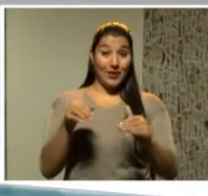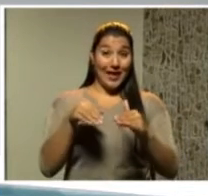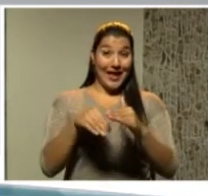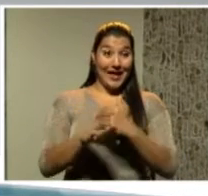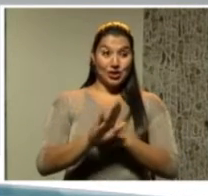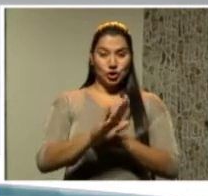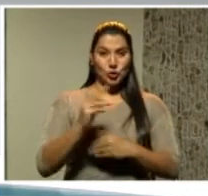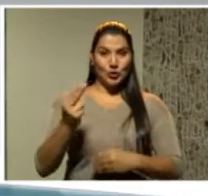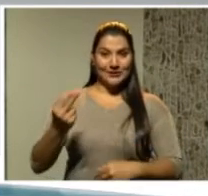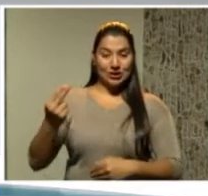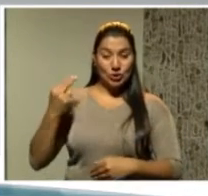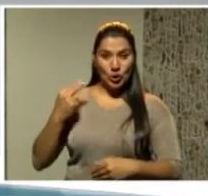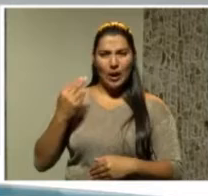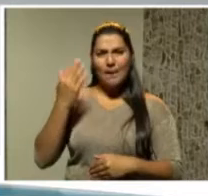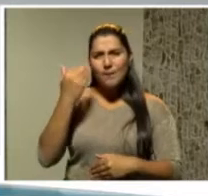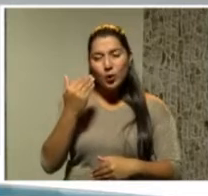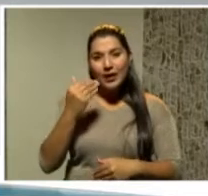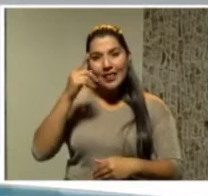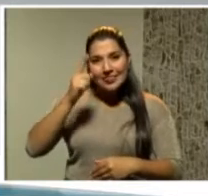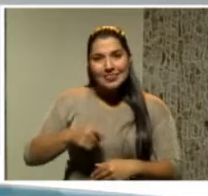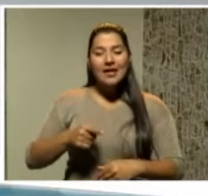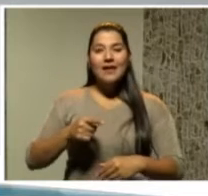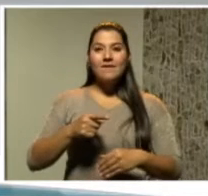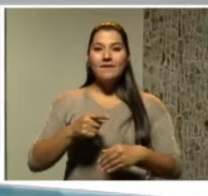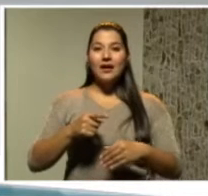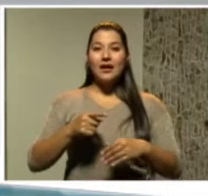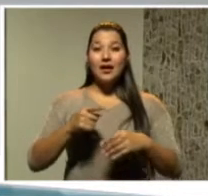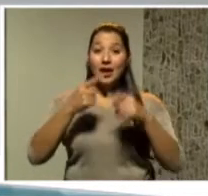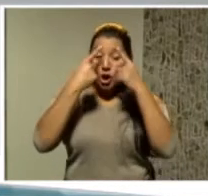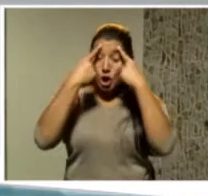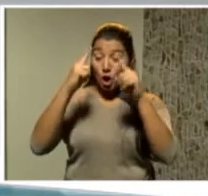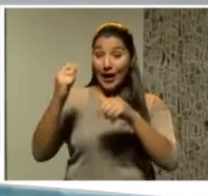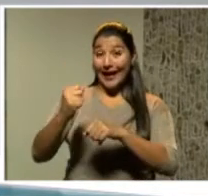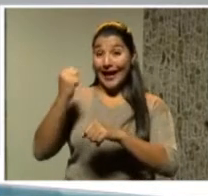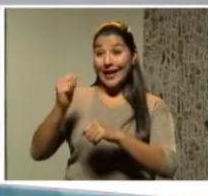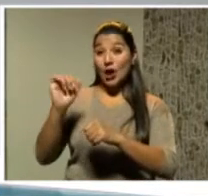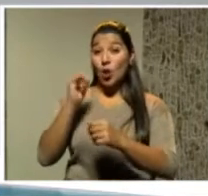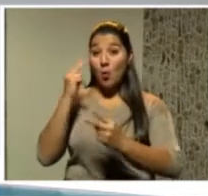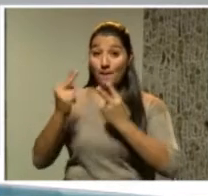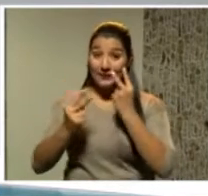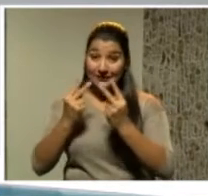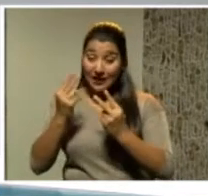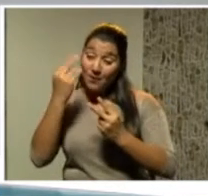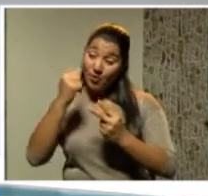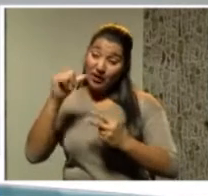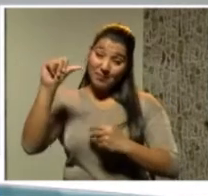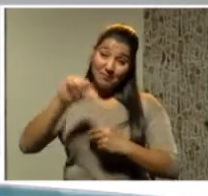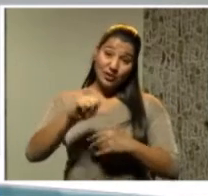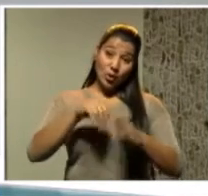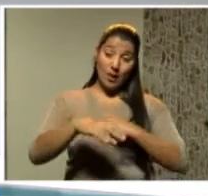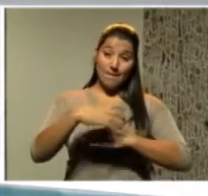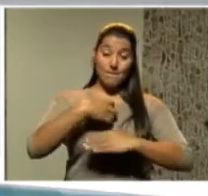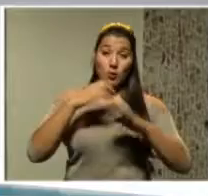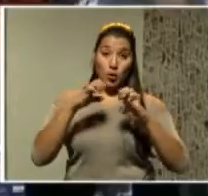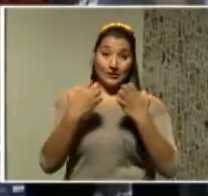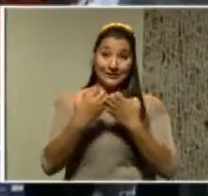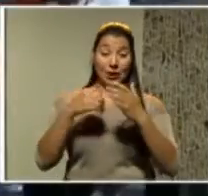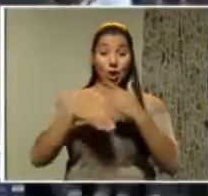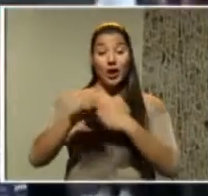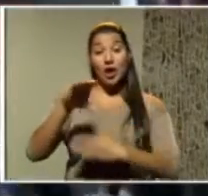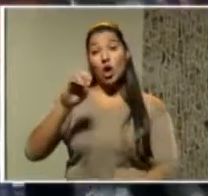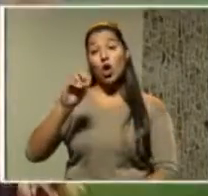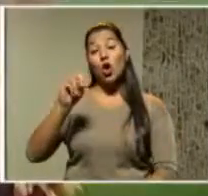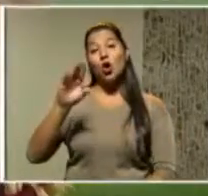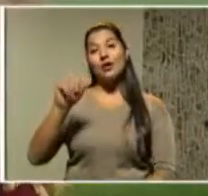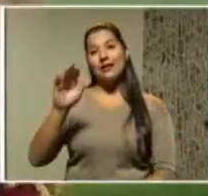fútbol nacional, y es sacar una serie de visitantes tras perder la ida en casa. Hablamos de partidos de CONCACAF.